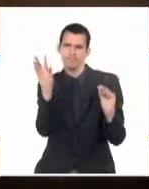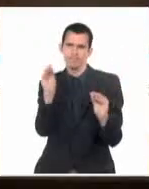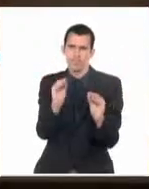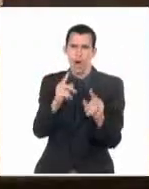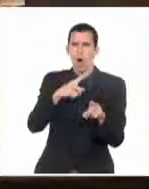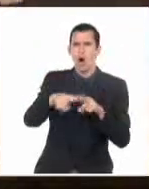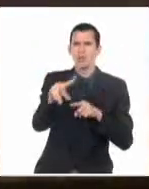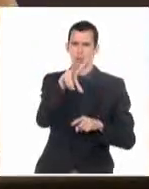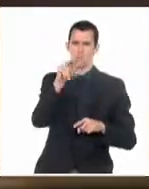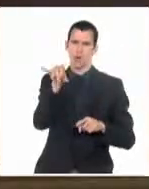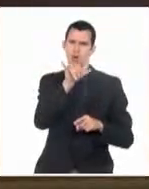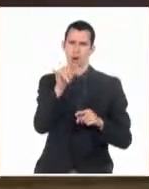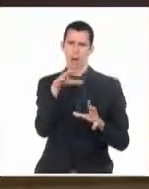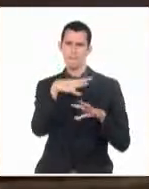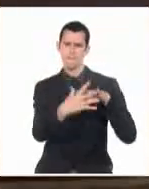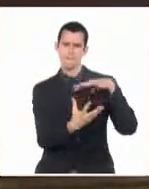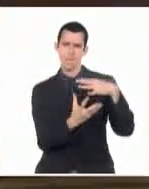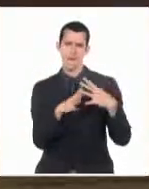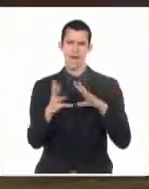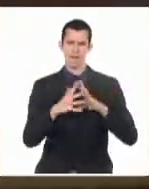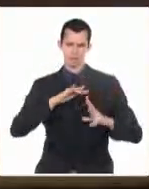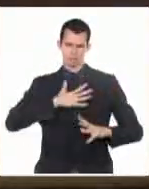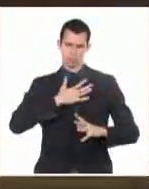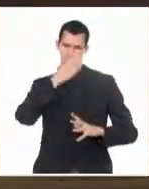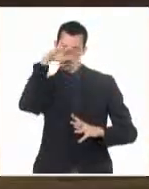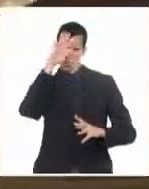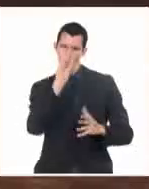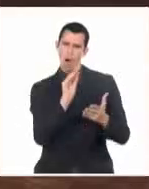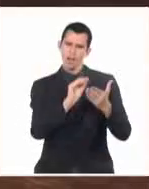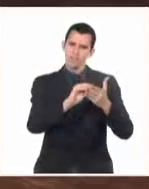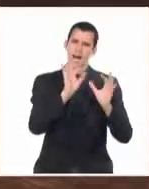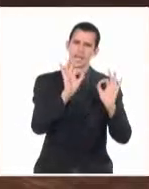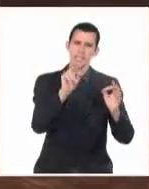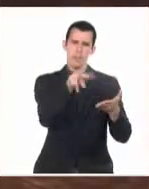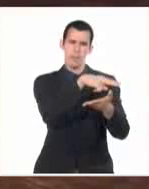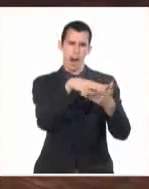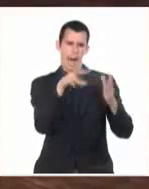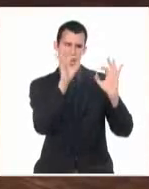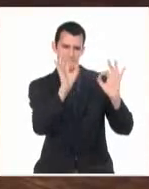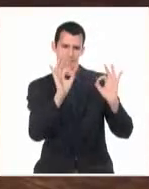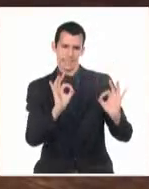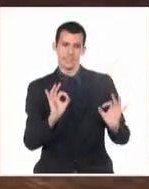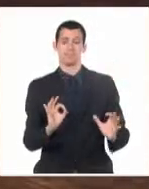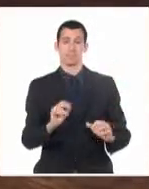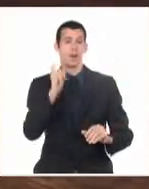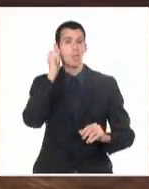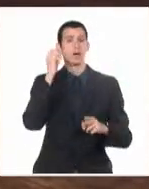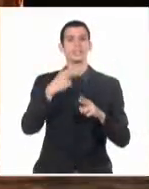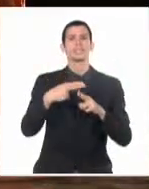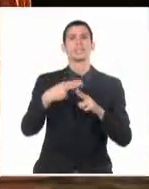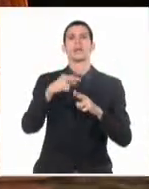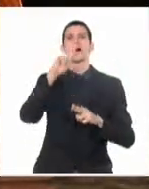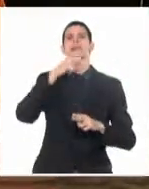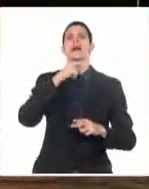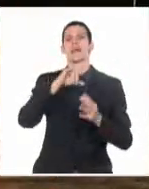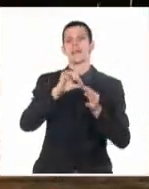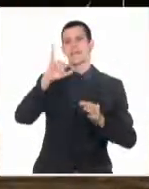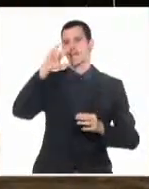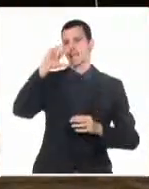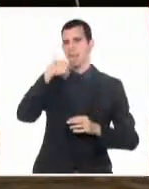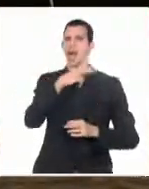danzarias. Dirigida por Regina Balaguer, valiosos galardones nacionales e internacionales hablan de su